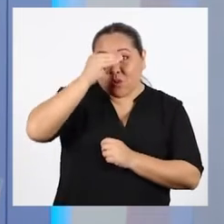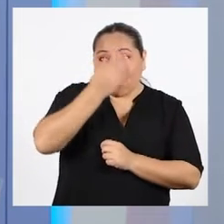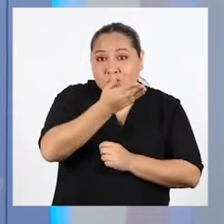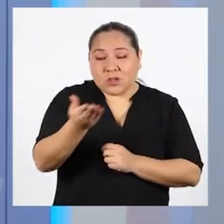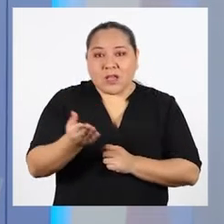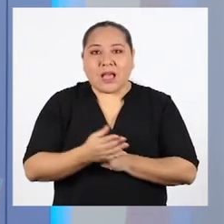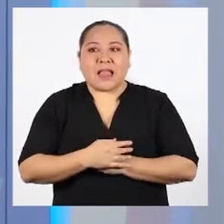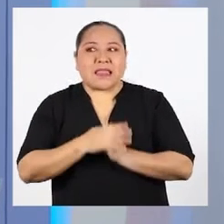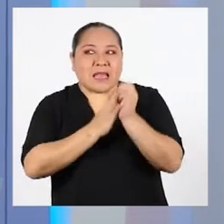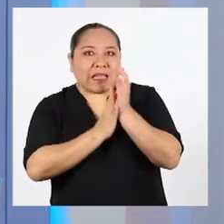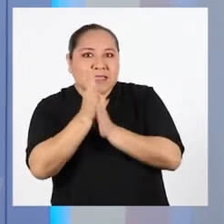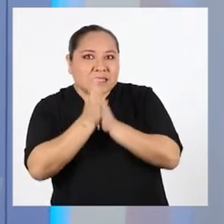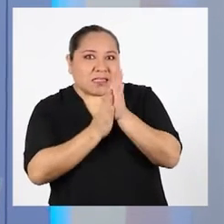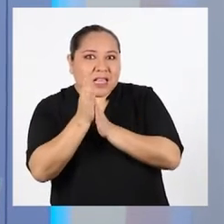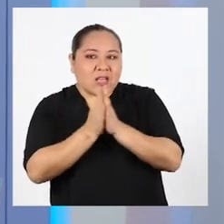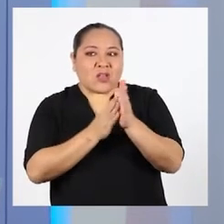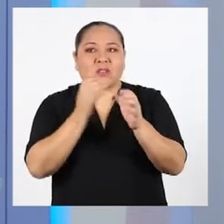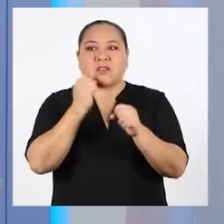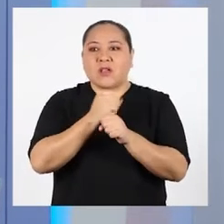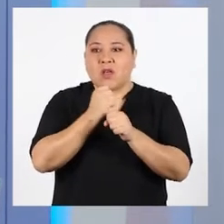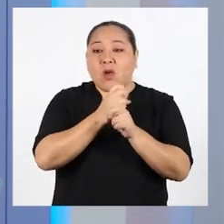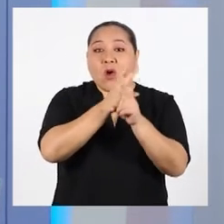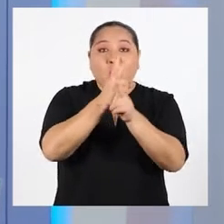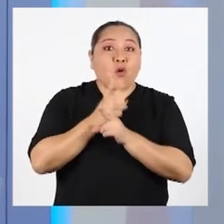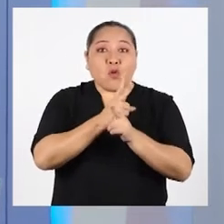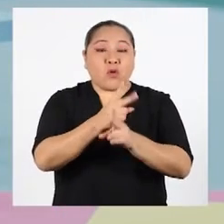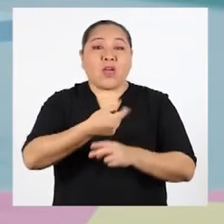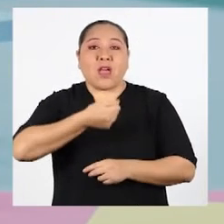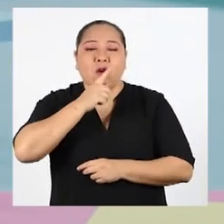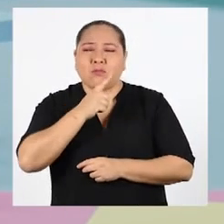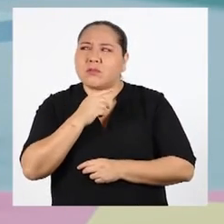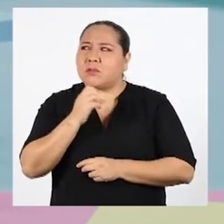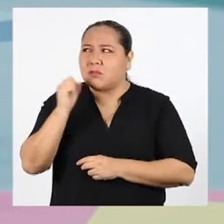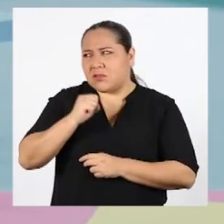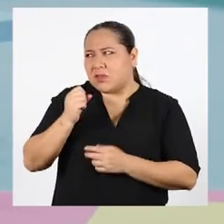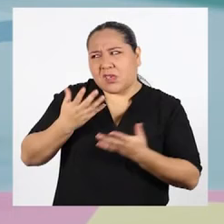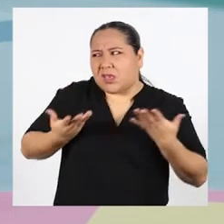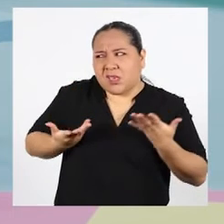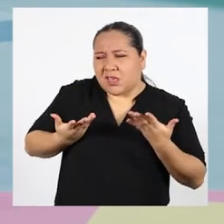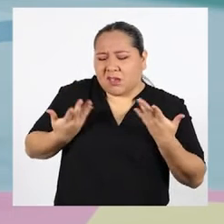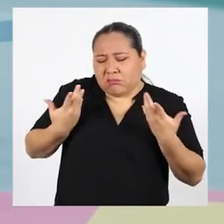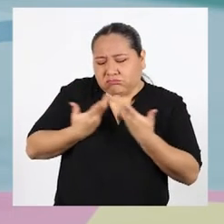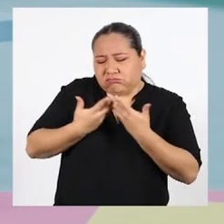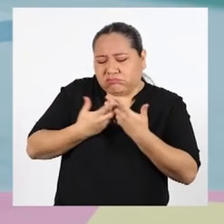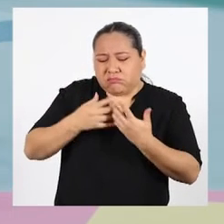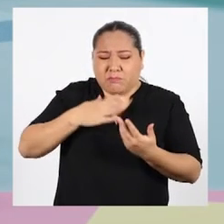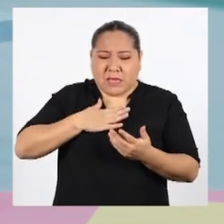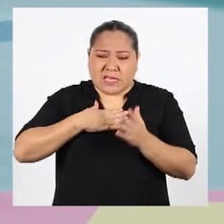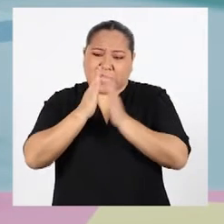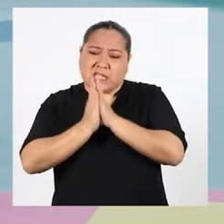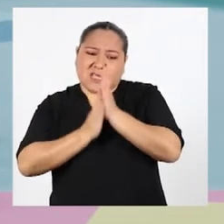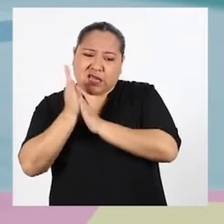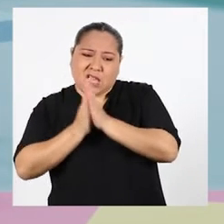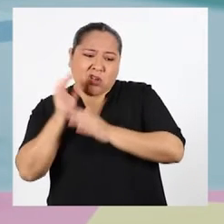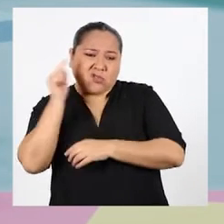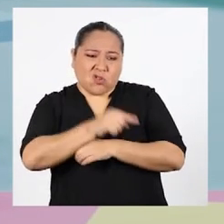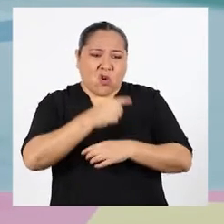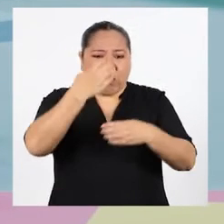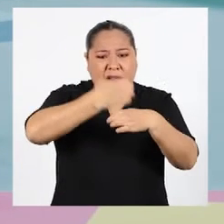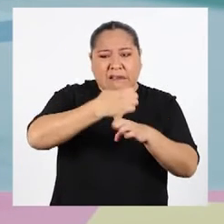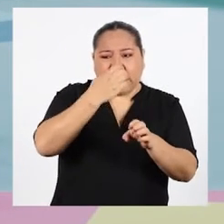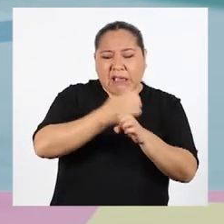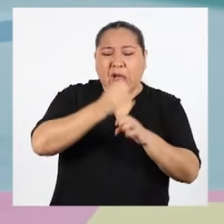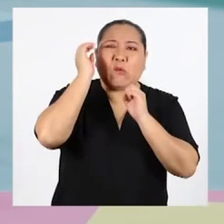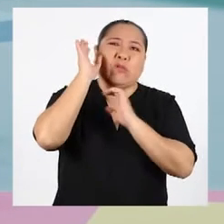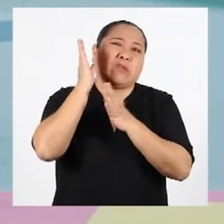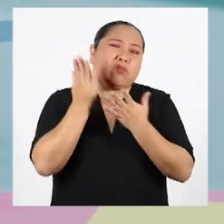¿no? Ganas de hacer algo para cuidar el agua. Ya, ¿y qué tienen que ver mis ganas de hacer algo con crear